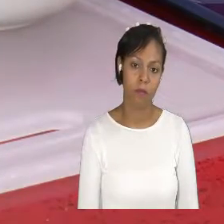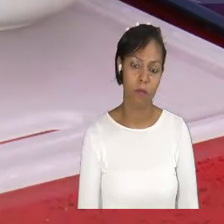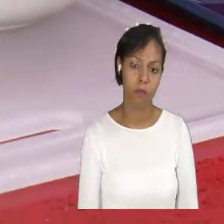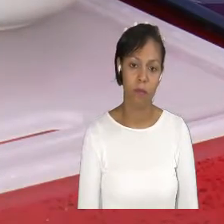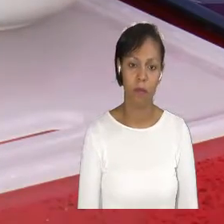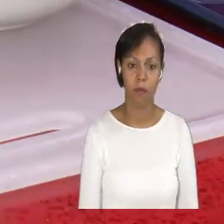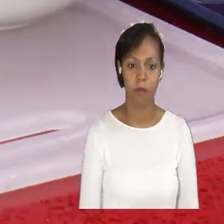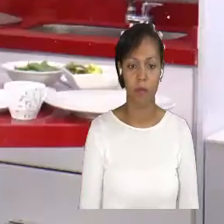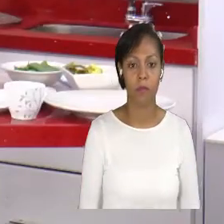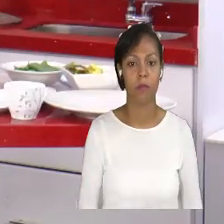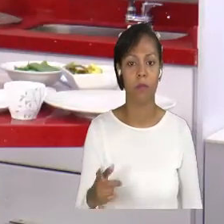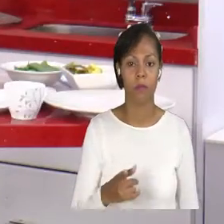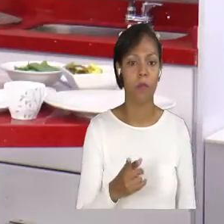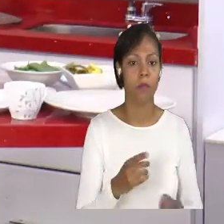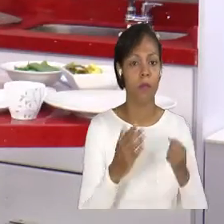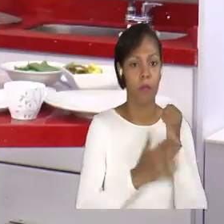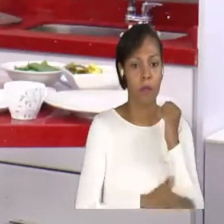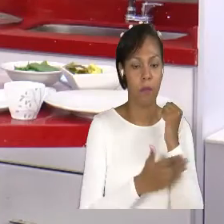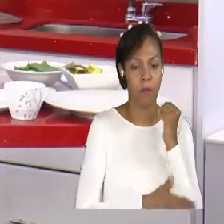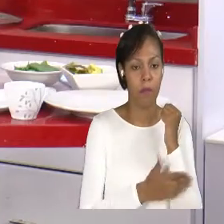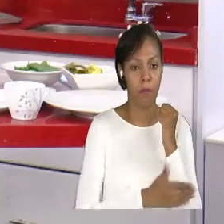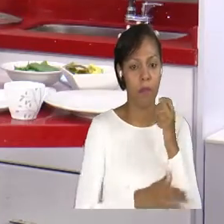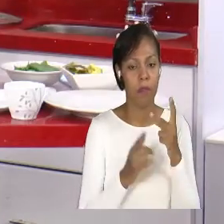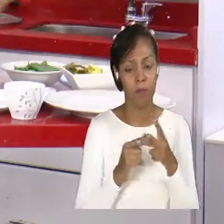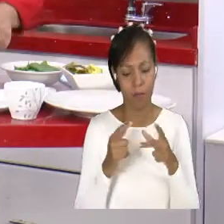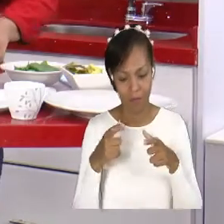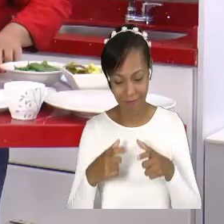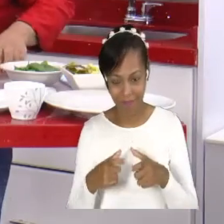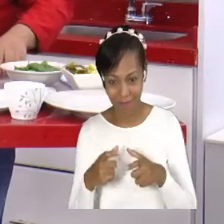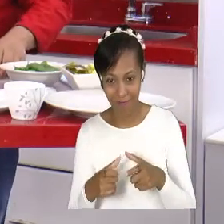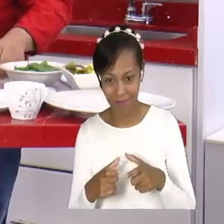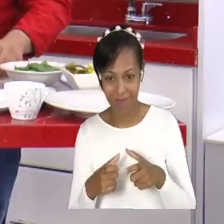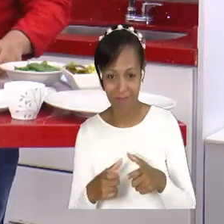Las hierbas y un poquito de sal. Ok.